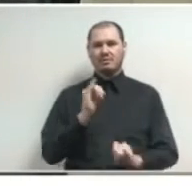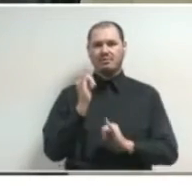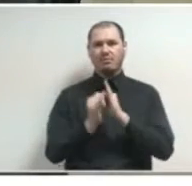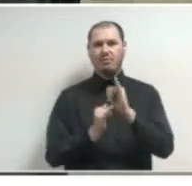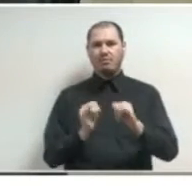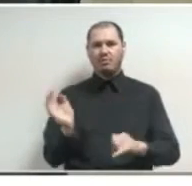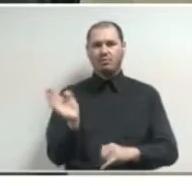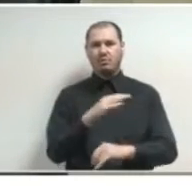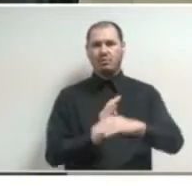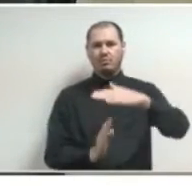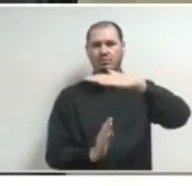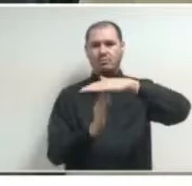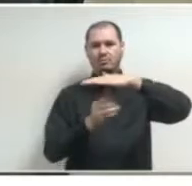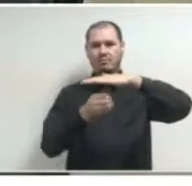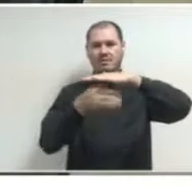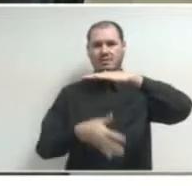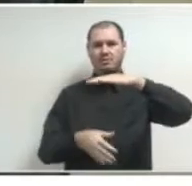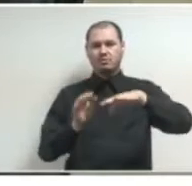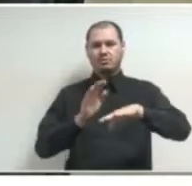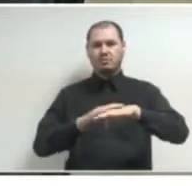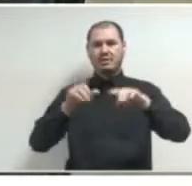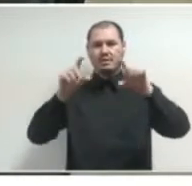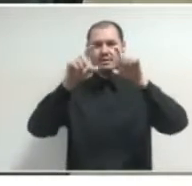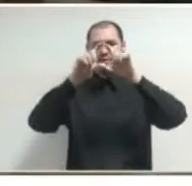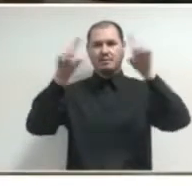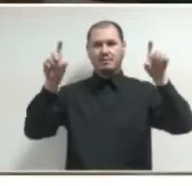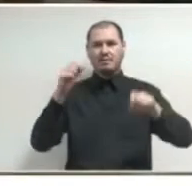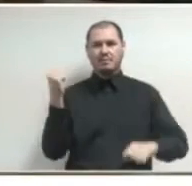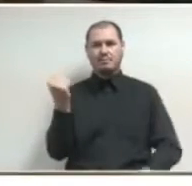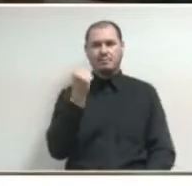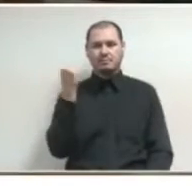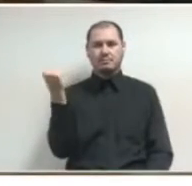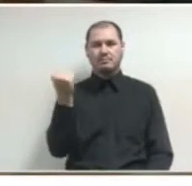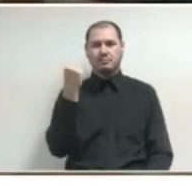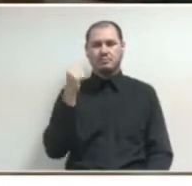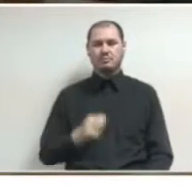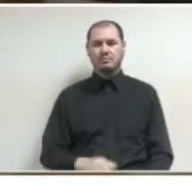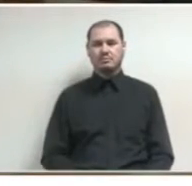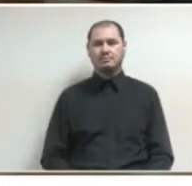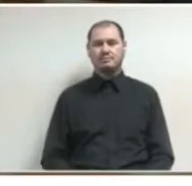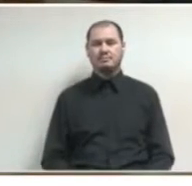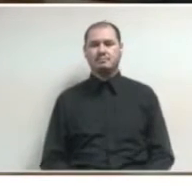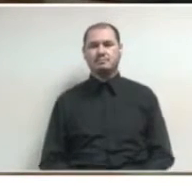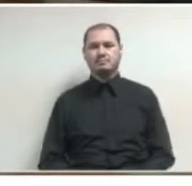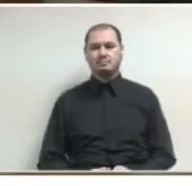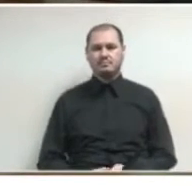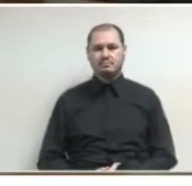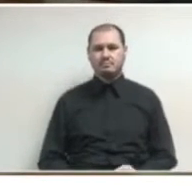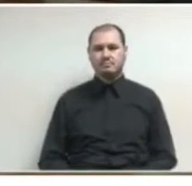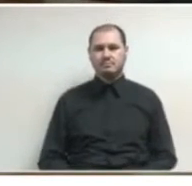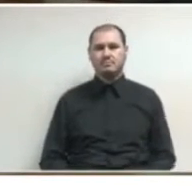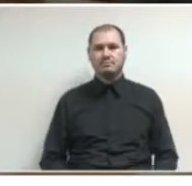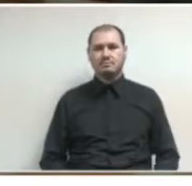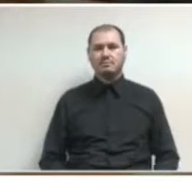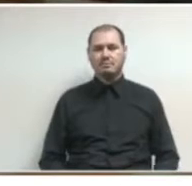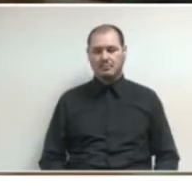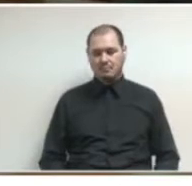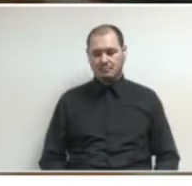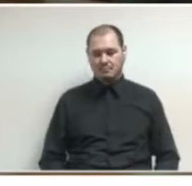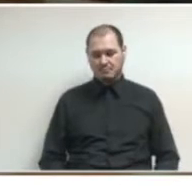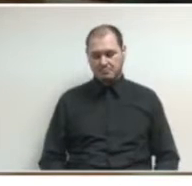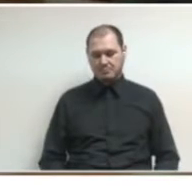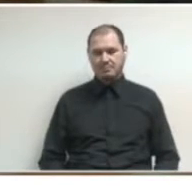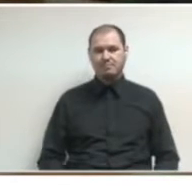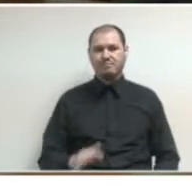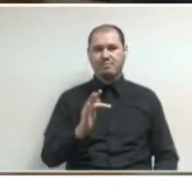a ver que tú ya veré como arandú ministro escuela ministra ore coagina el programa omumbe useba doctor Fretes el